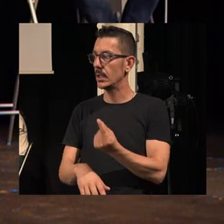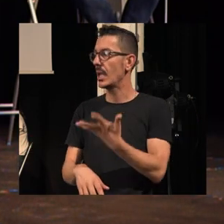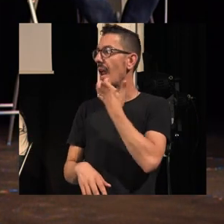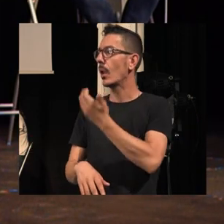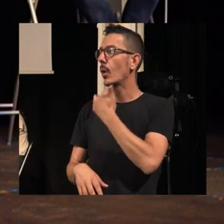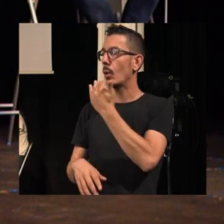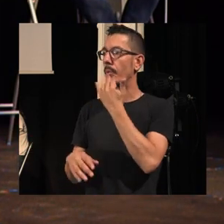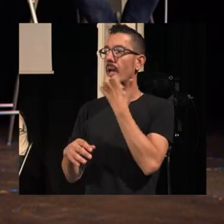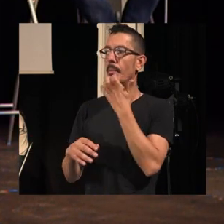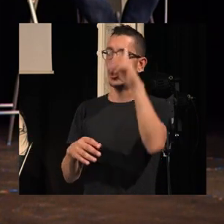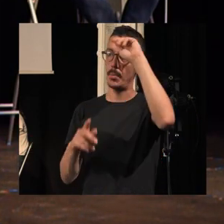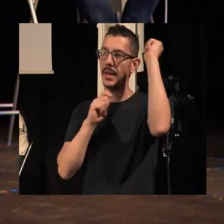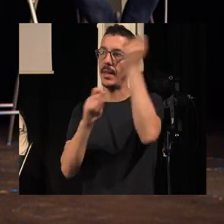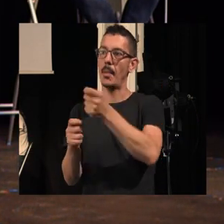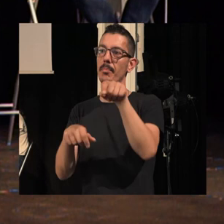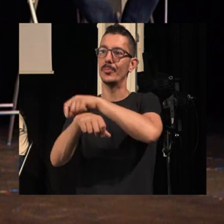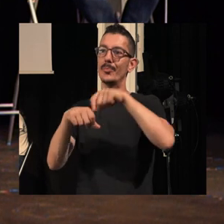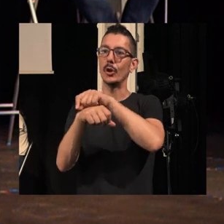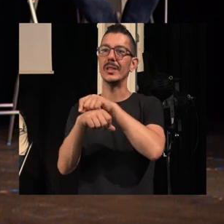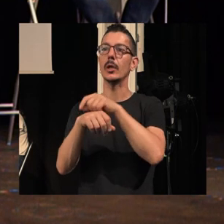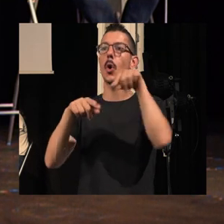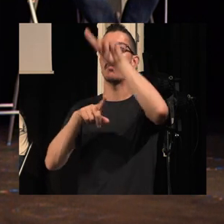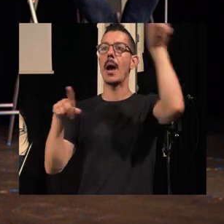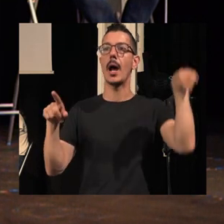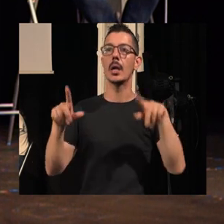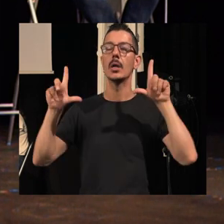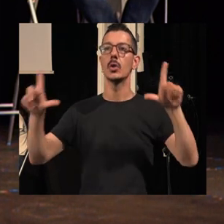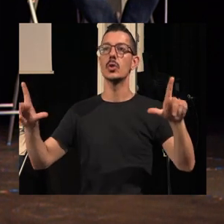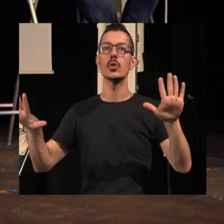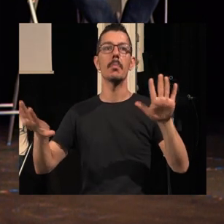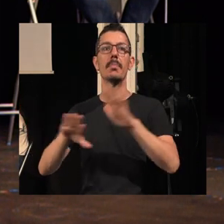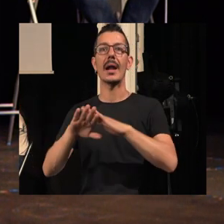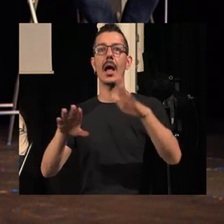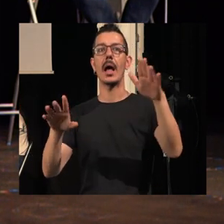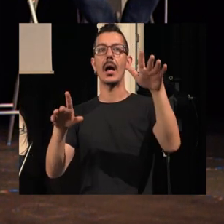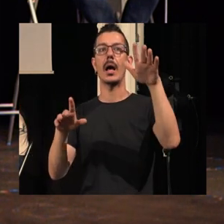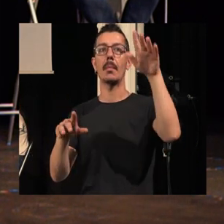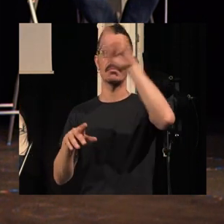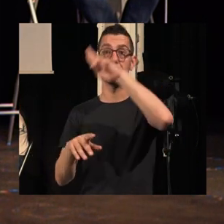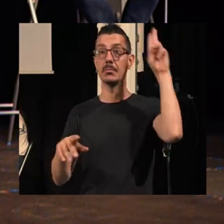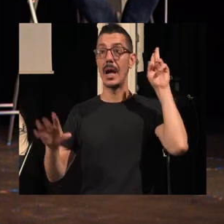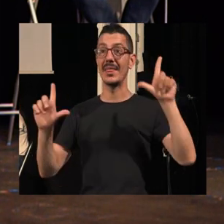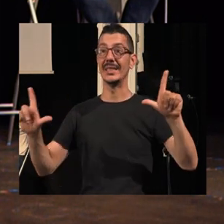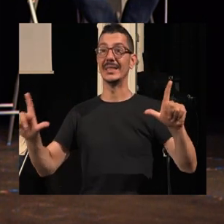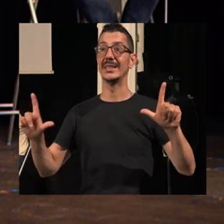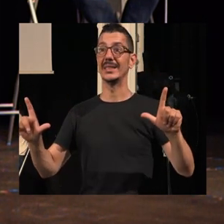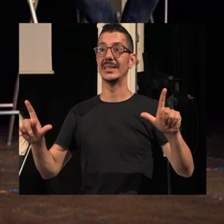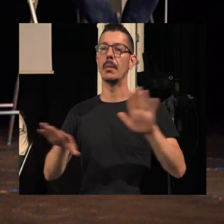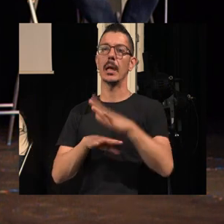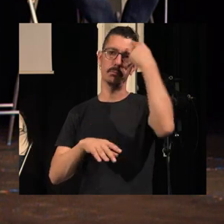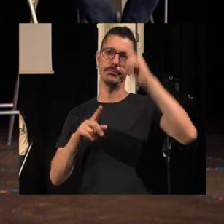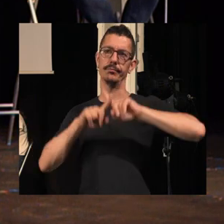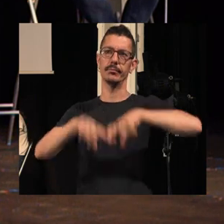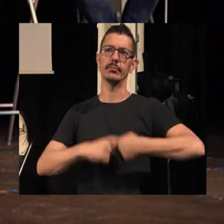que podríamos llamar política, un marco político para la ciudad de Madrid, para repensar qué